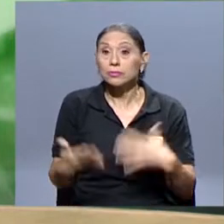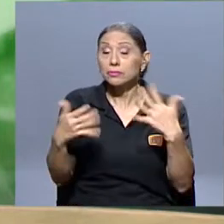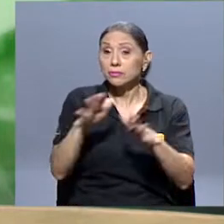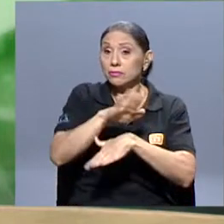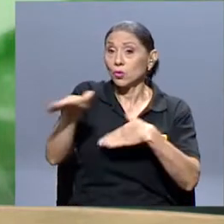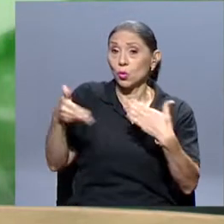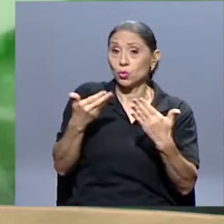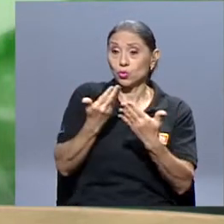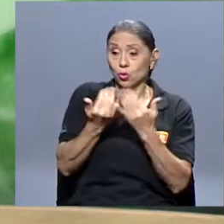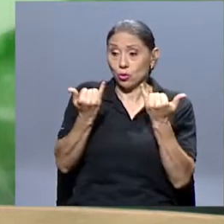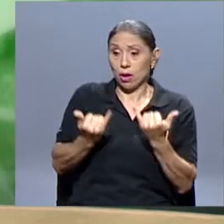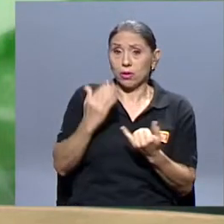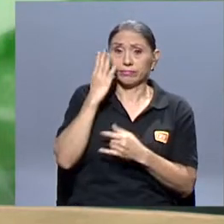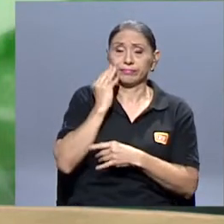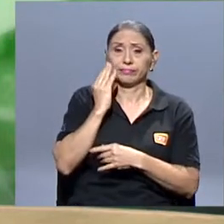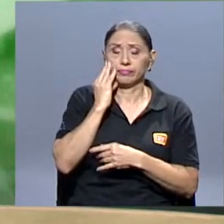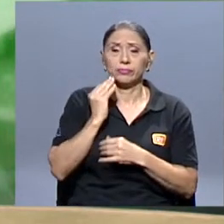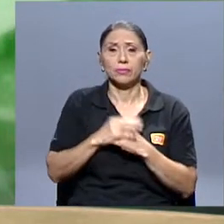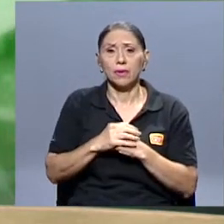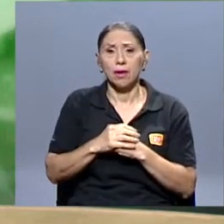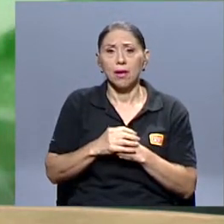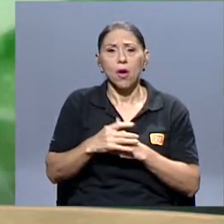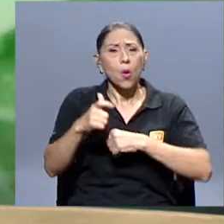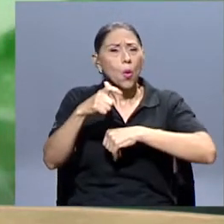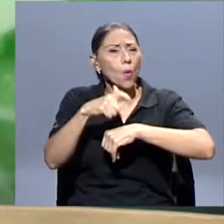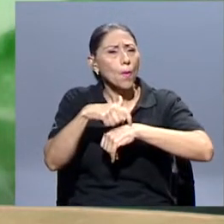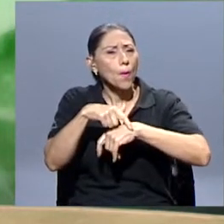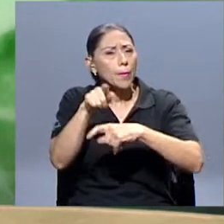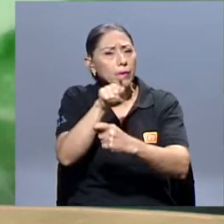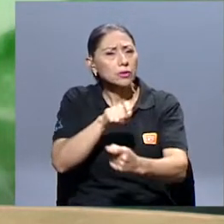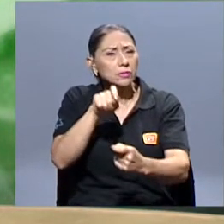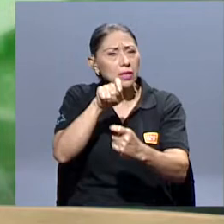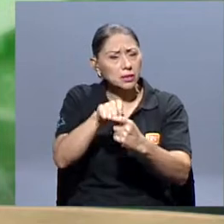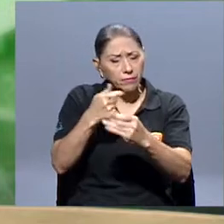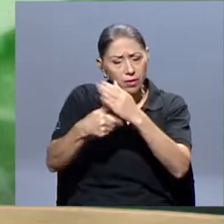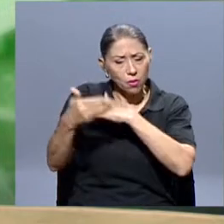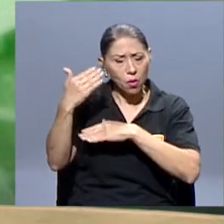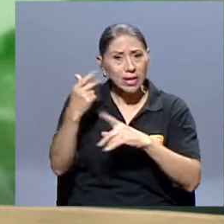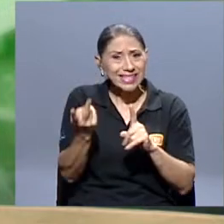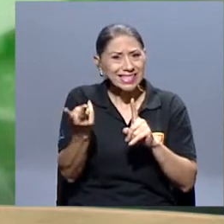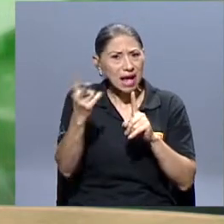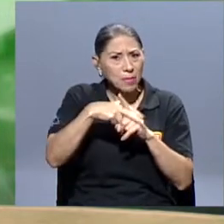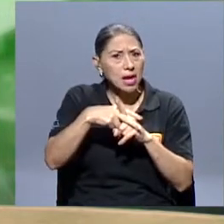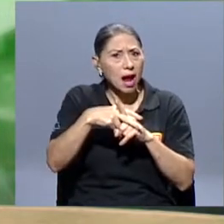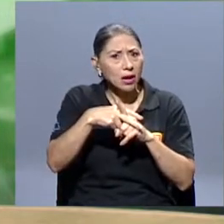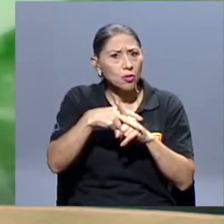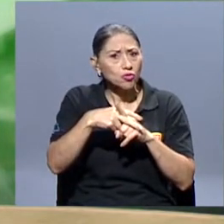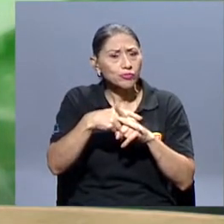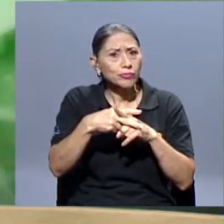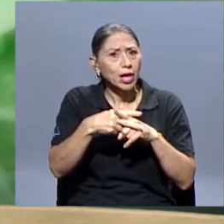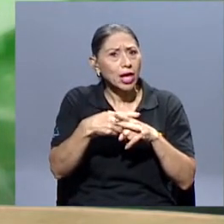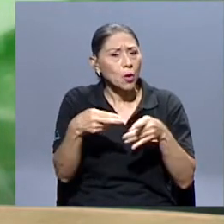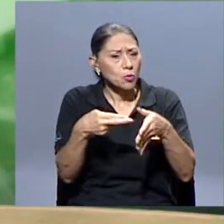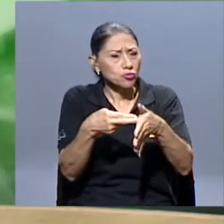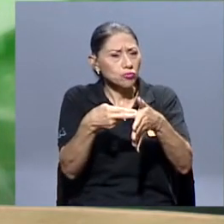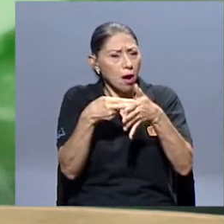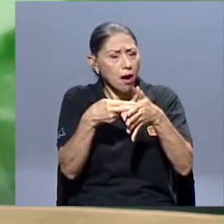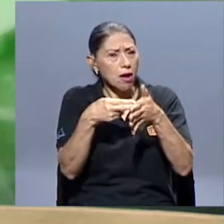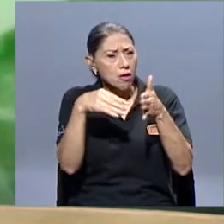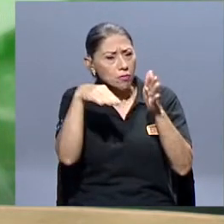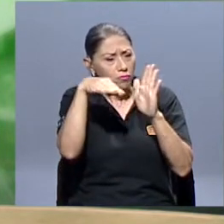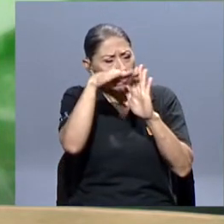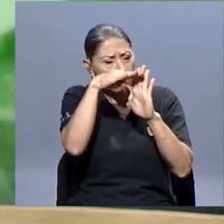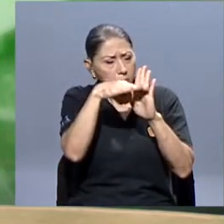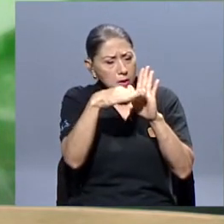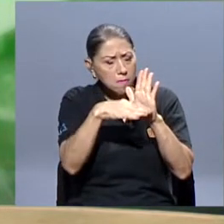que estamos viviendo, en un momento determinado se aplicaron medidas que considerábamos que podían ser mucho más